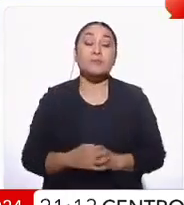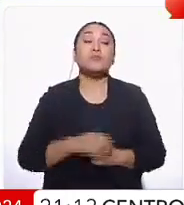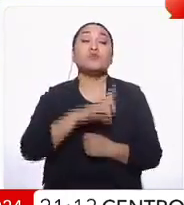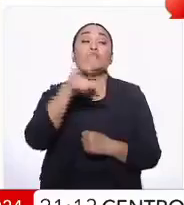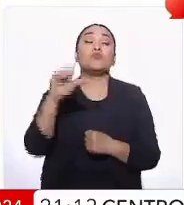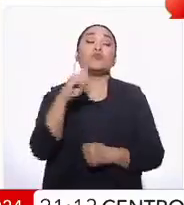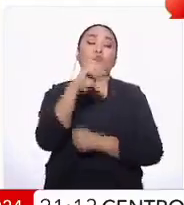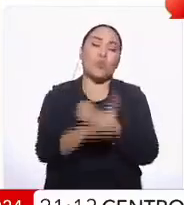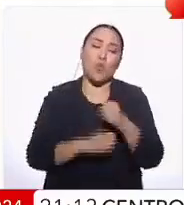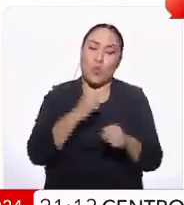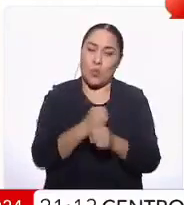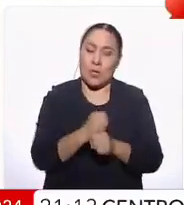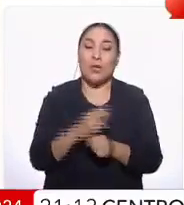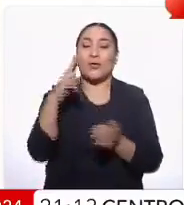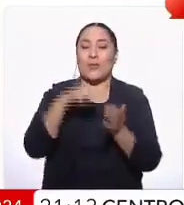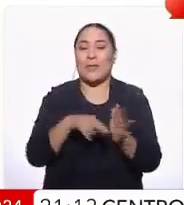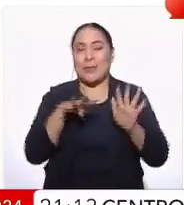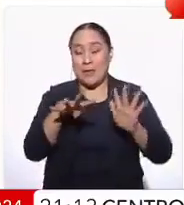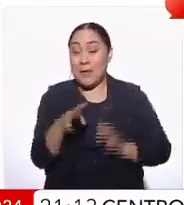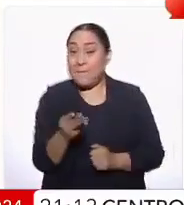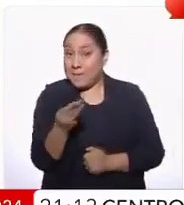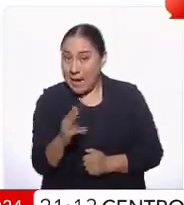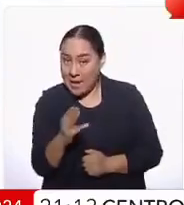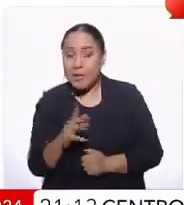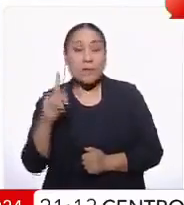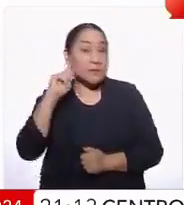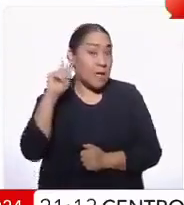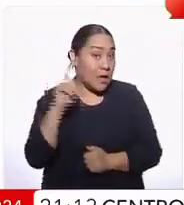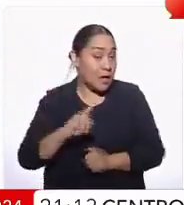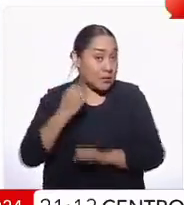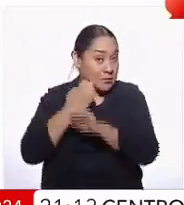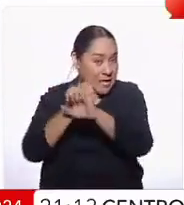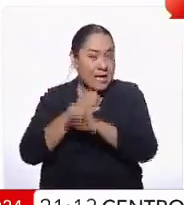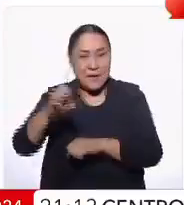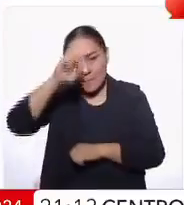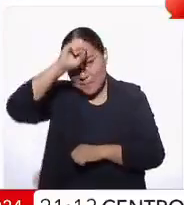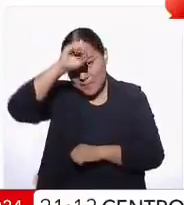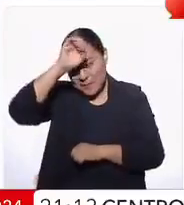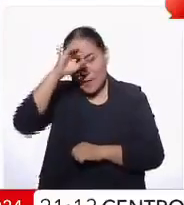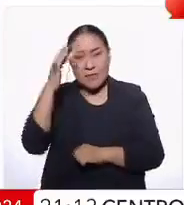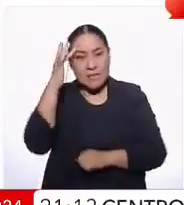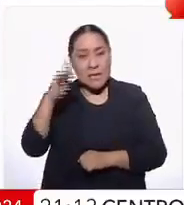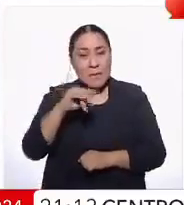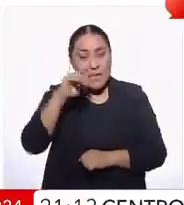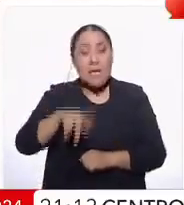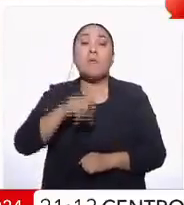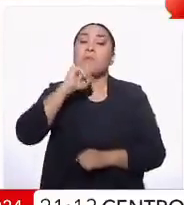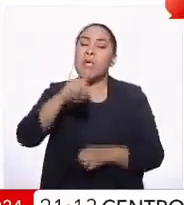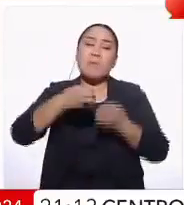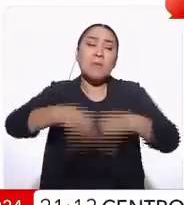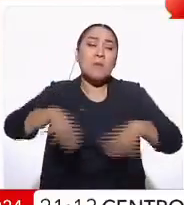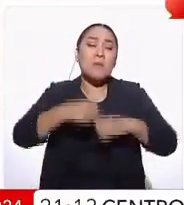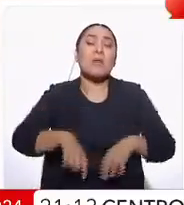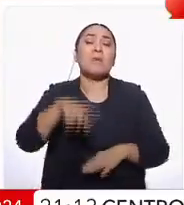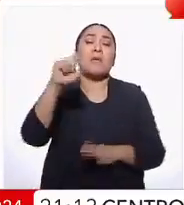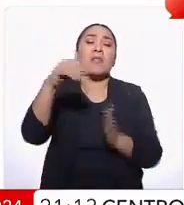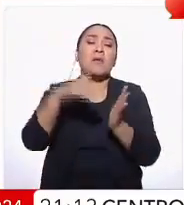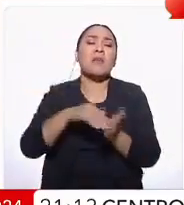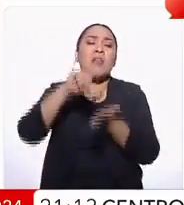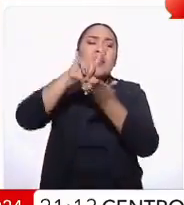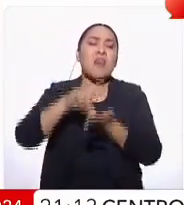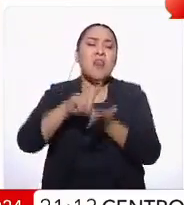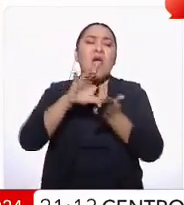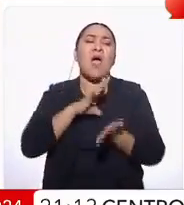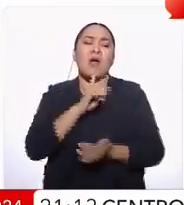año después, en mayo de 2019, en Zacatecas, en la mina San Martín, se derramaron 20,000 litros de residuos que